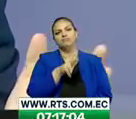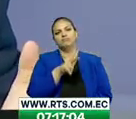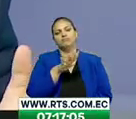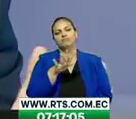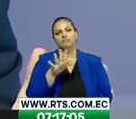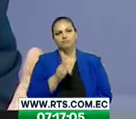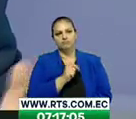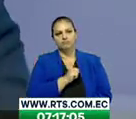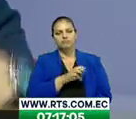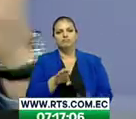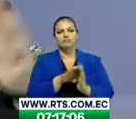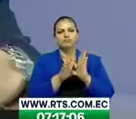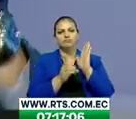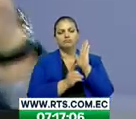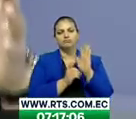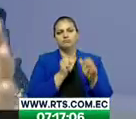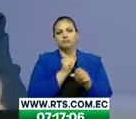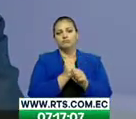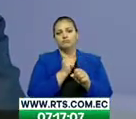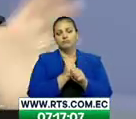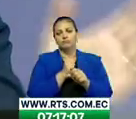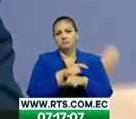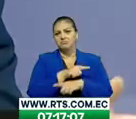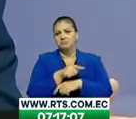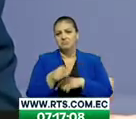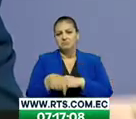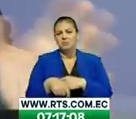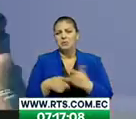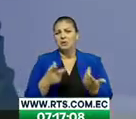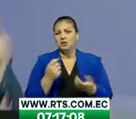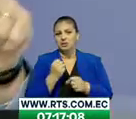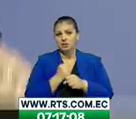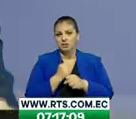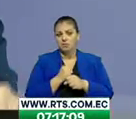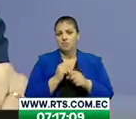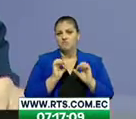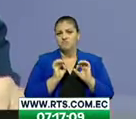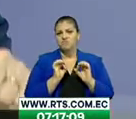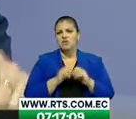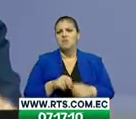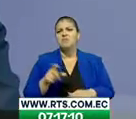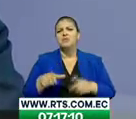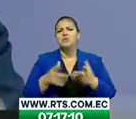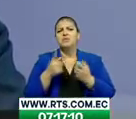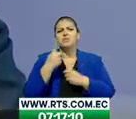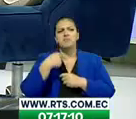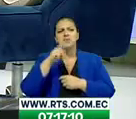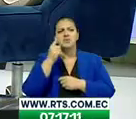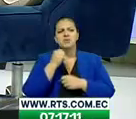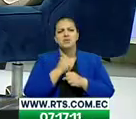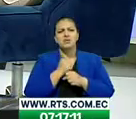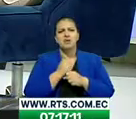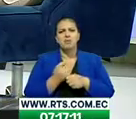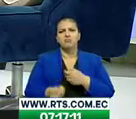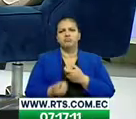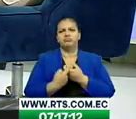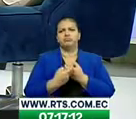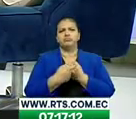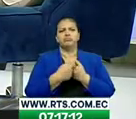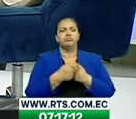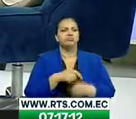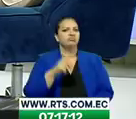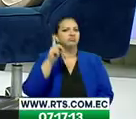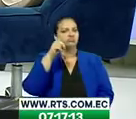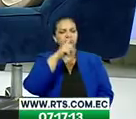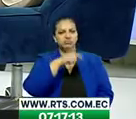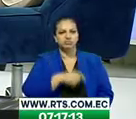sabotea la creación de empleo. Okay. Condena a millones de personas al subempleo y al desempleo, que es lo que estamos viviendo hoy en día. Entonces, eso hay que destrabar la creación de empleo. Perfecto.